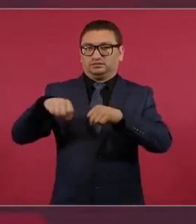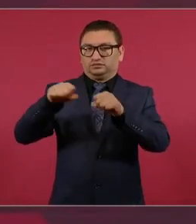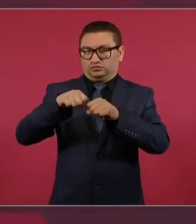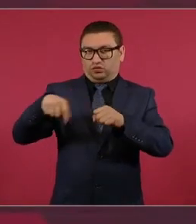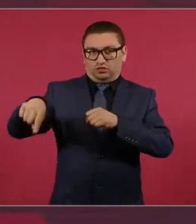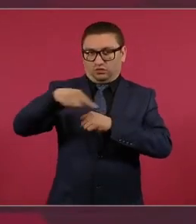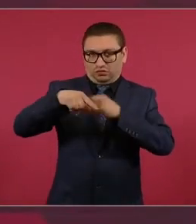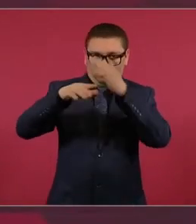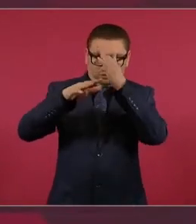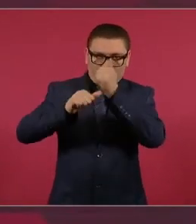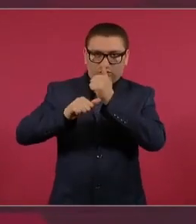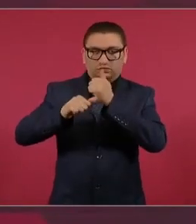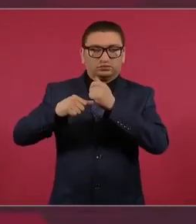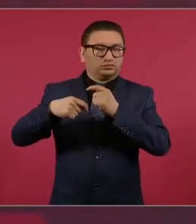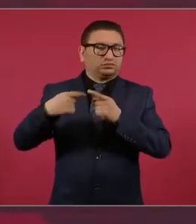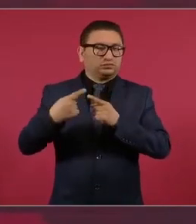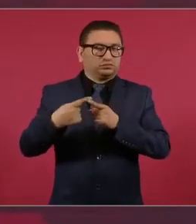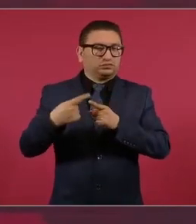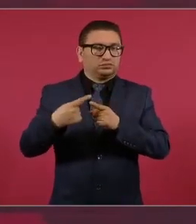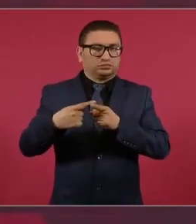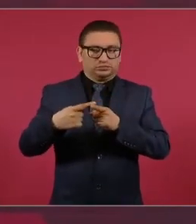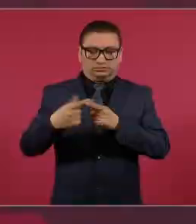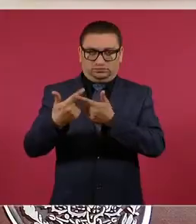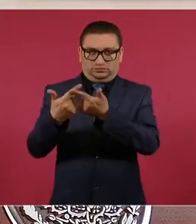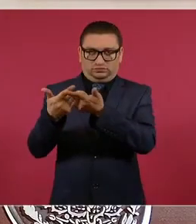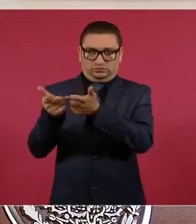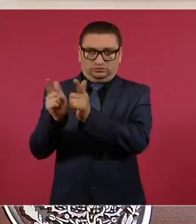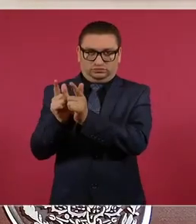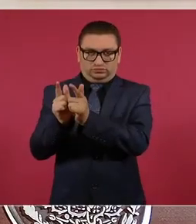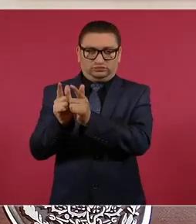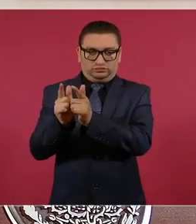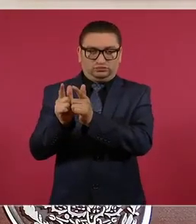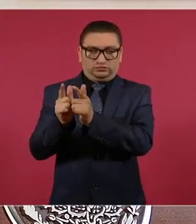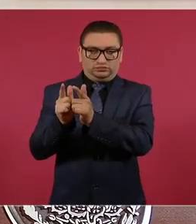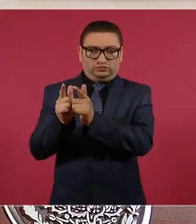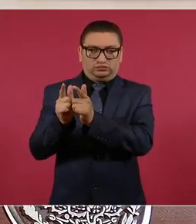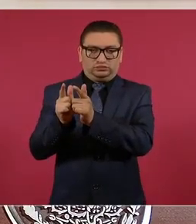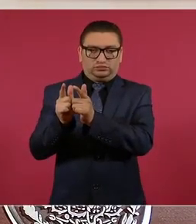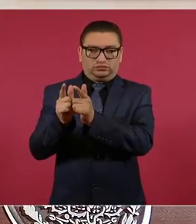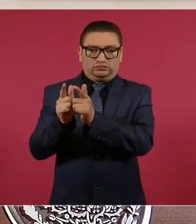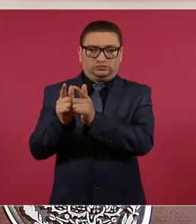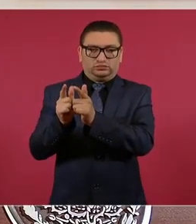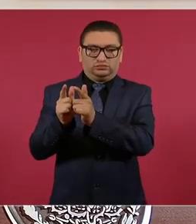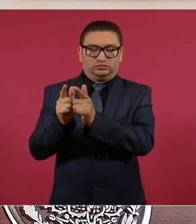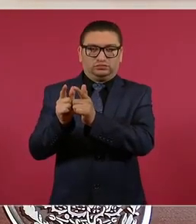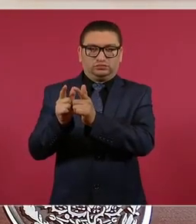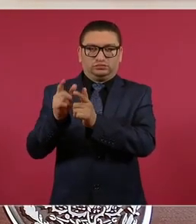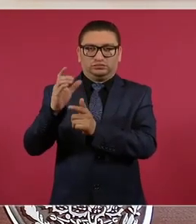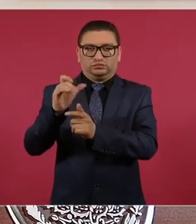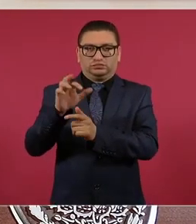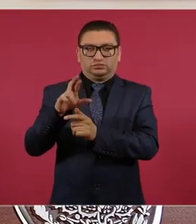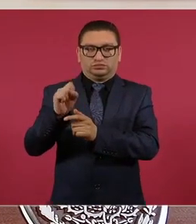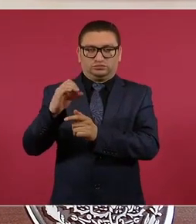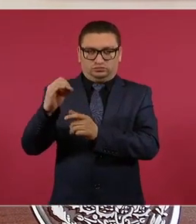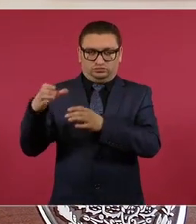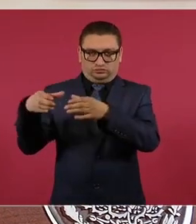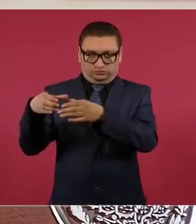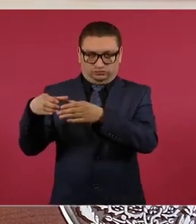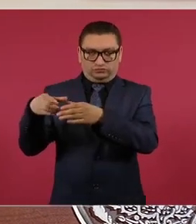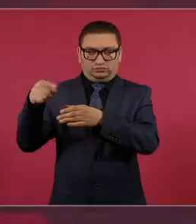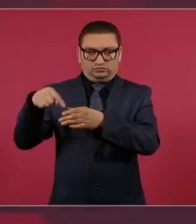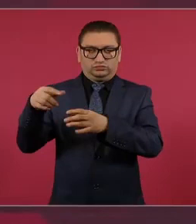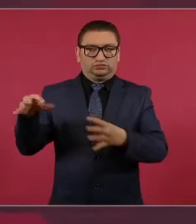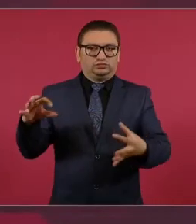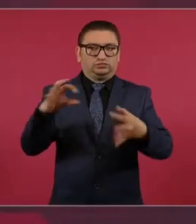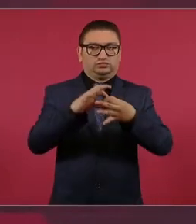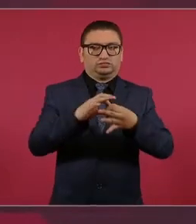acuerdo entre el grupo eh Carso